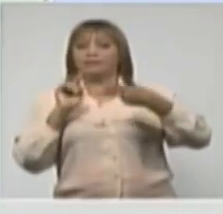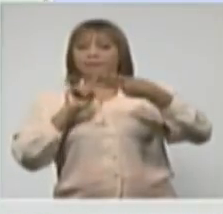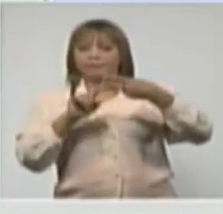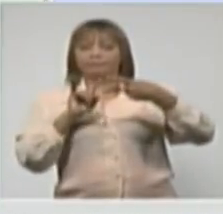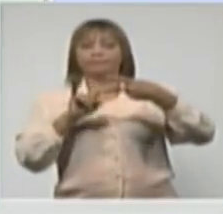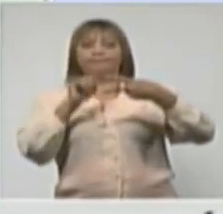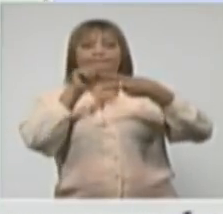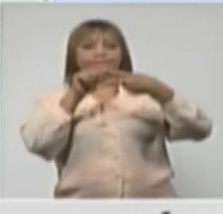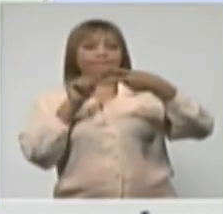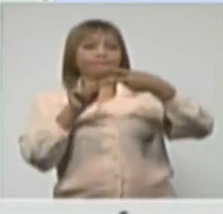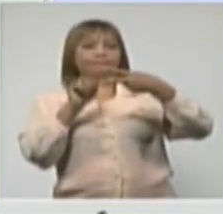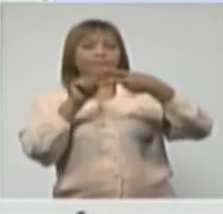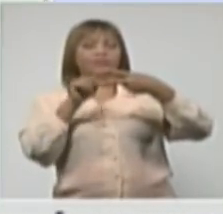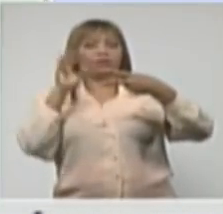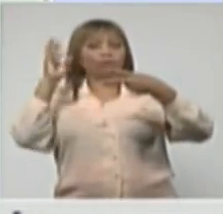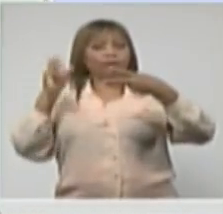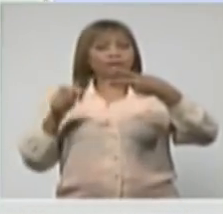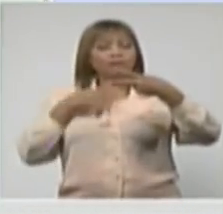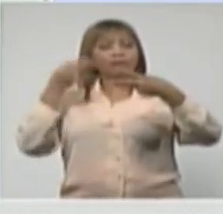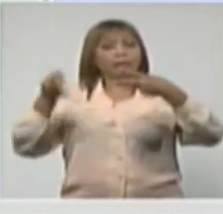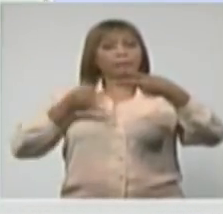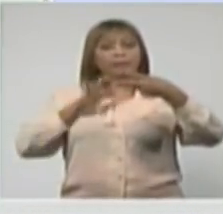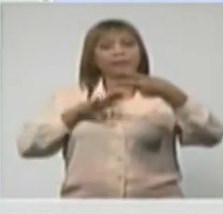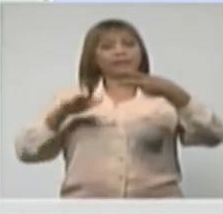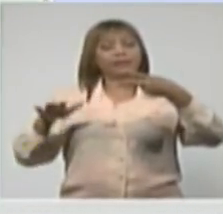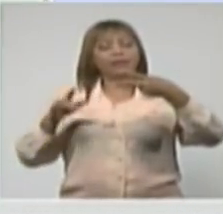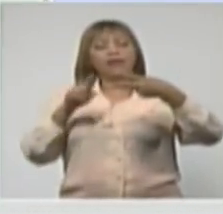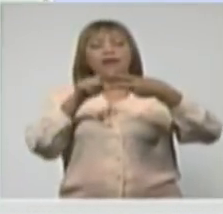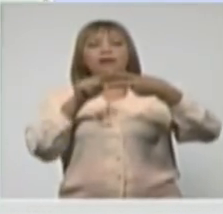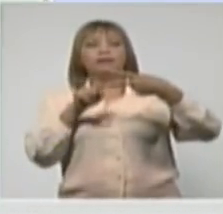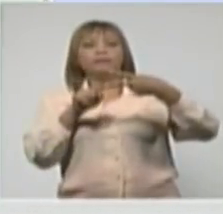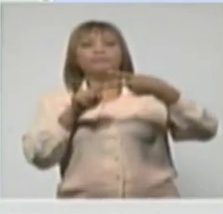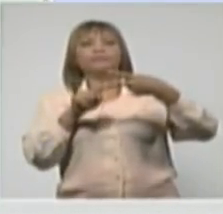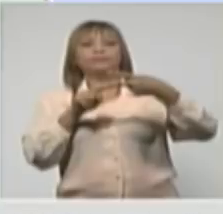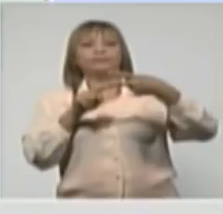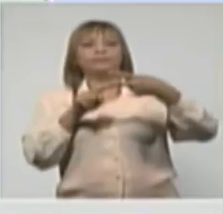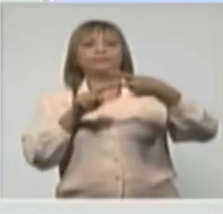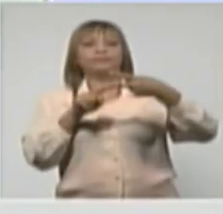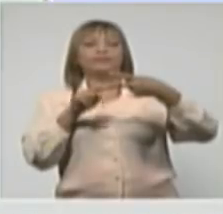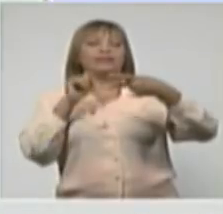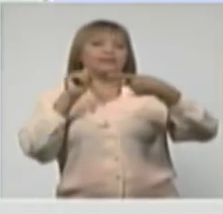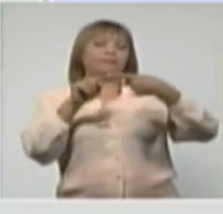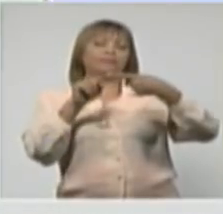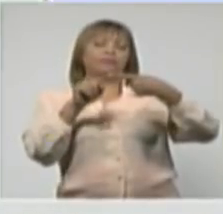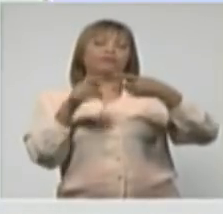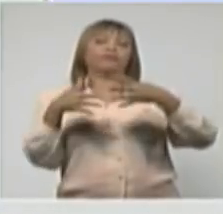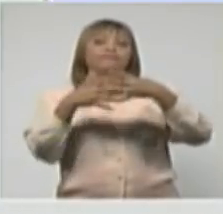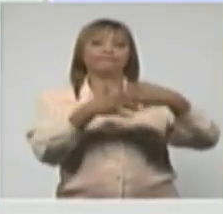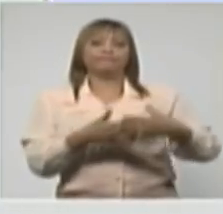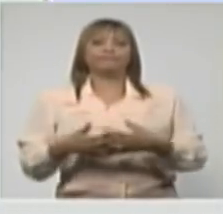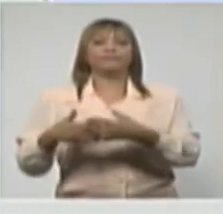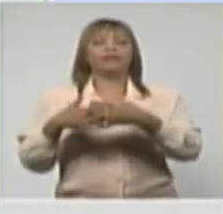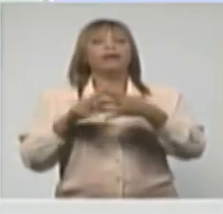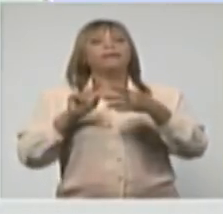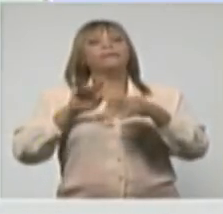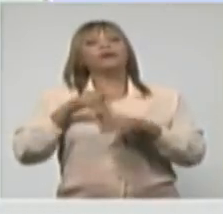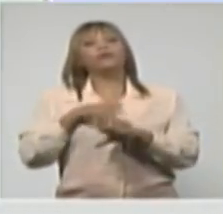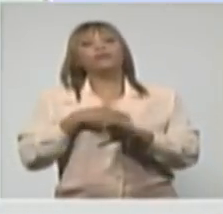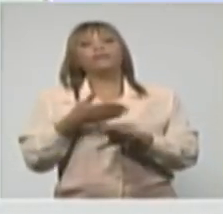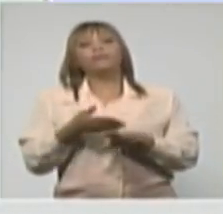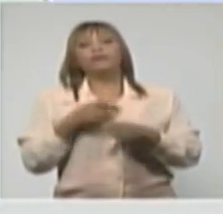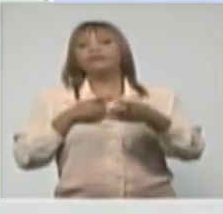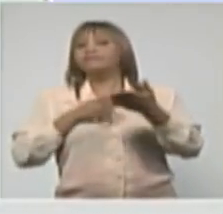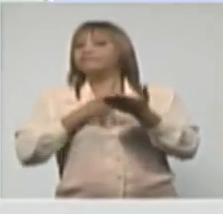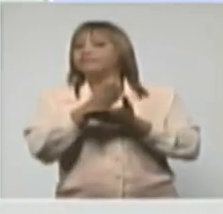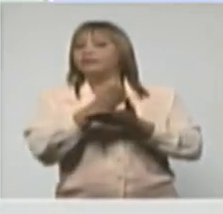la cifra que yo di hace unos segundos, pues en primer lugar. Pero después se mantiene, como